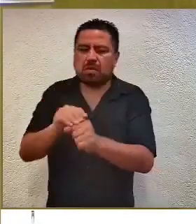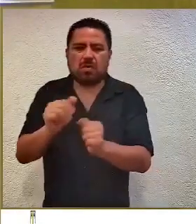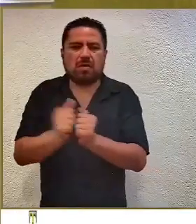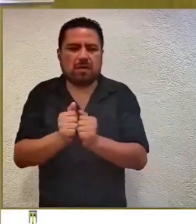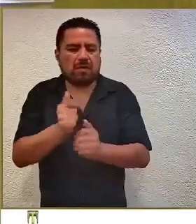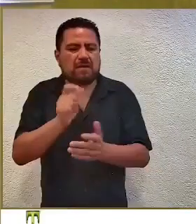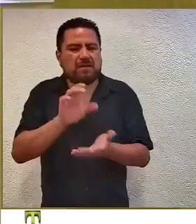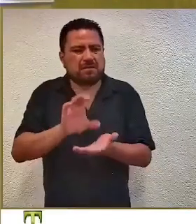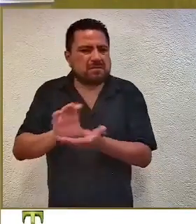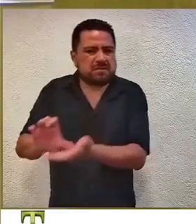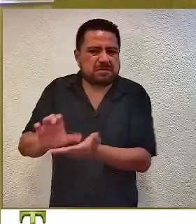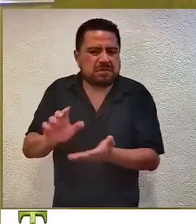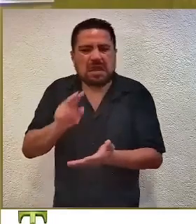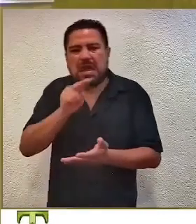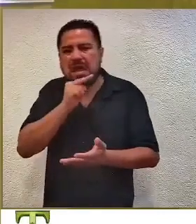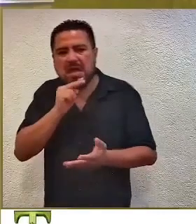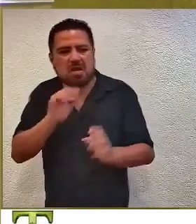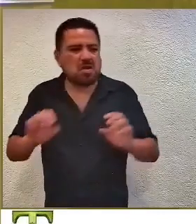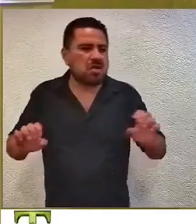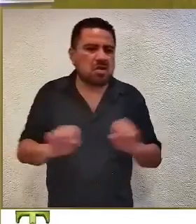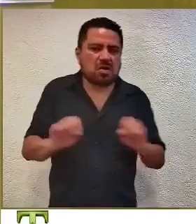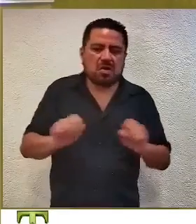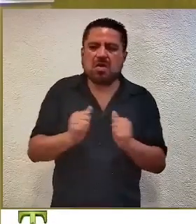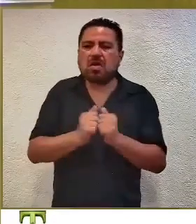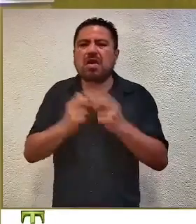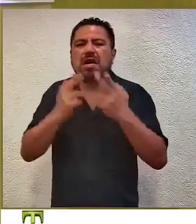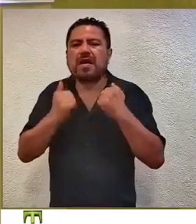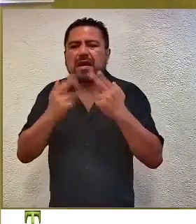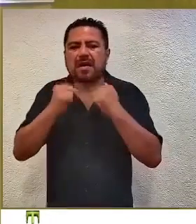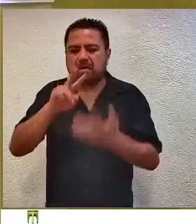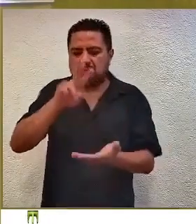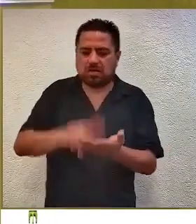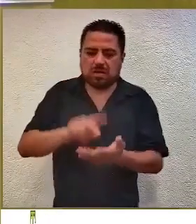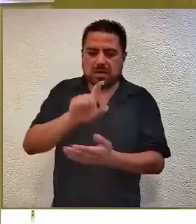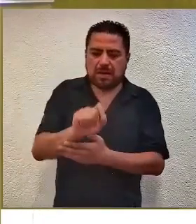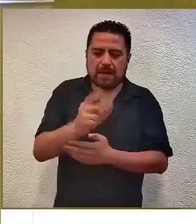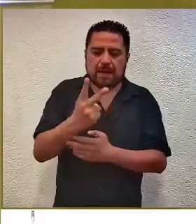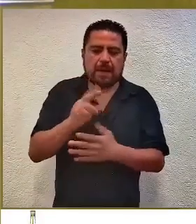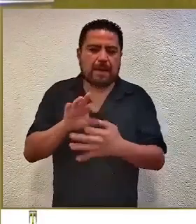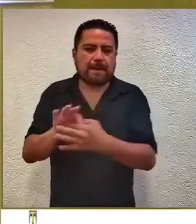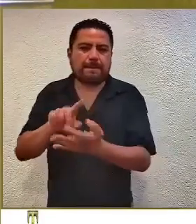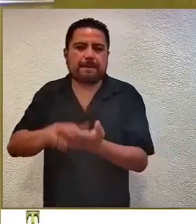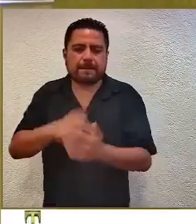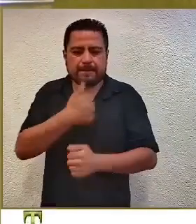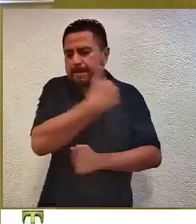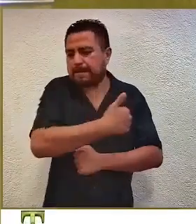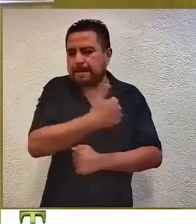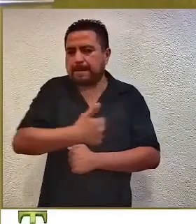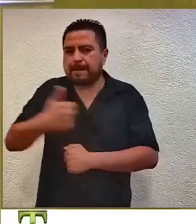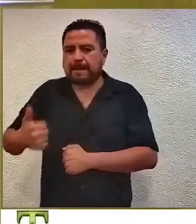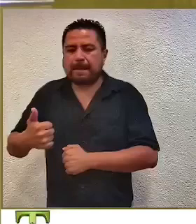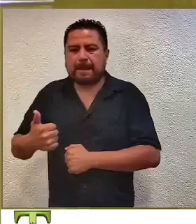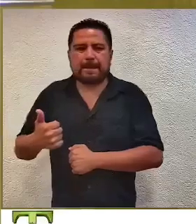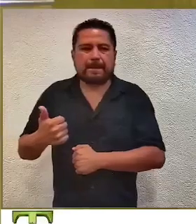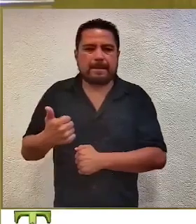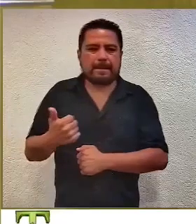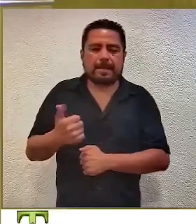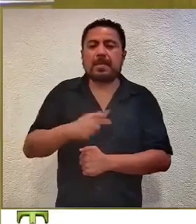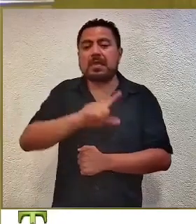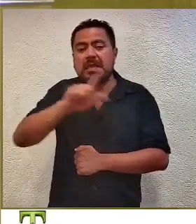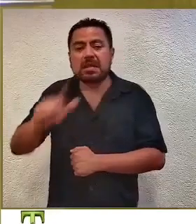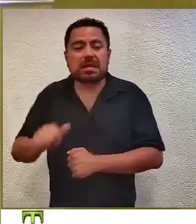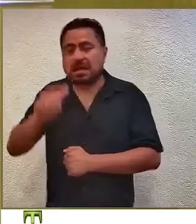sueldo base y aguinaldo relativo al ejercicio fiscal del 2022 que correspondía a cada una de las y el impetrante, no obstante haber